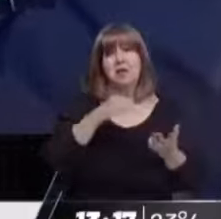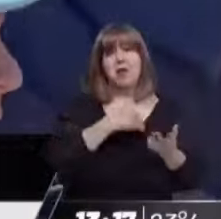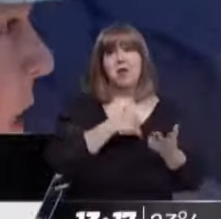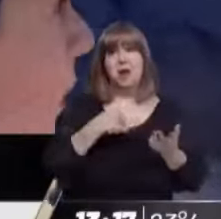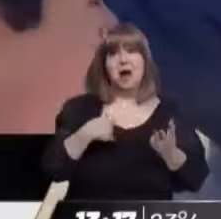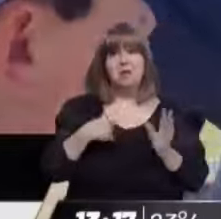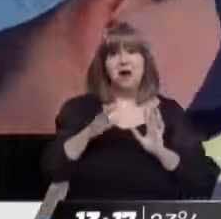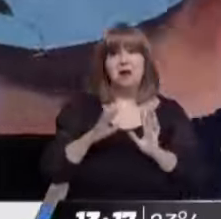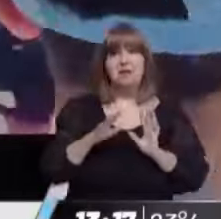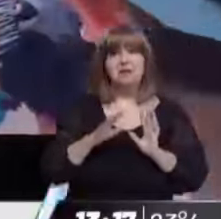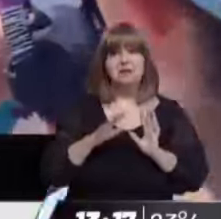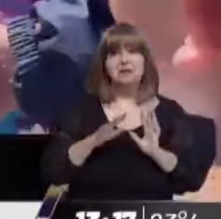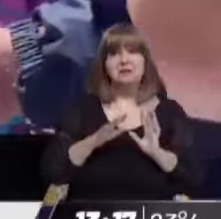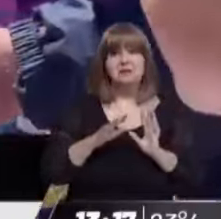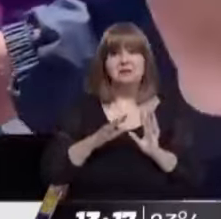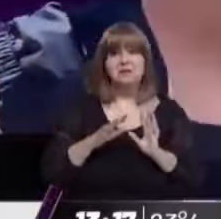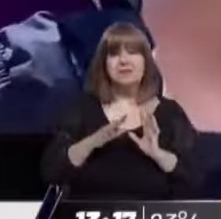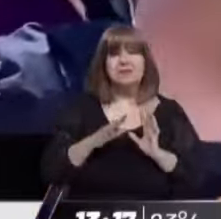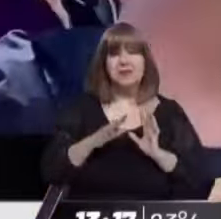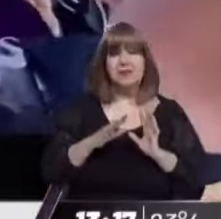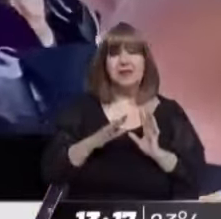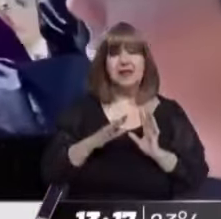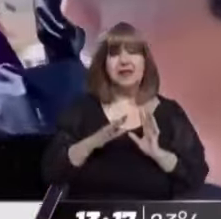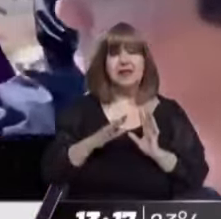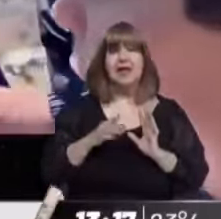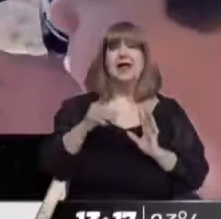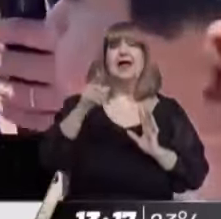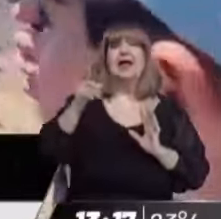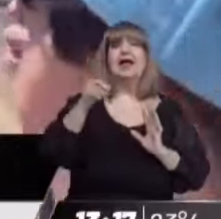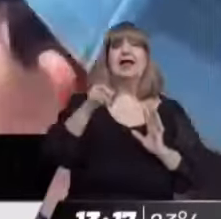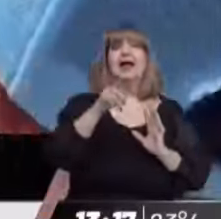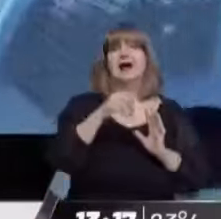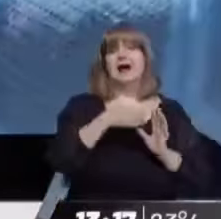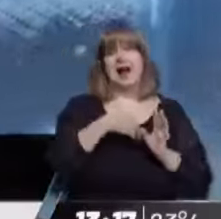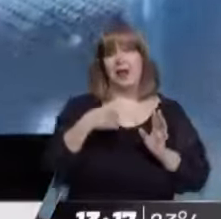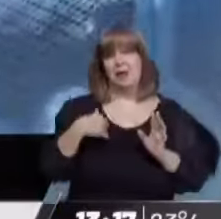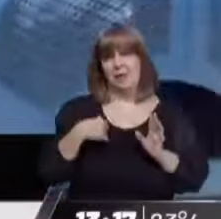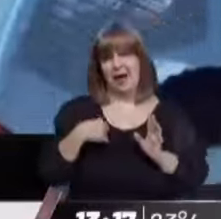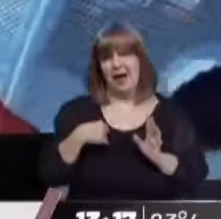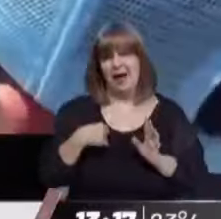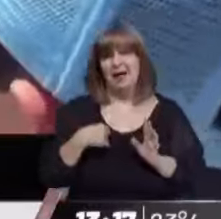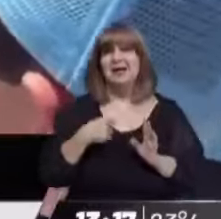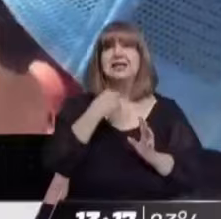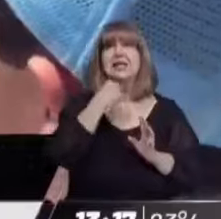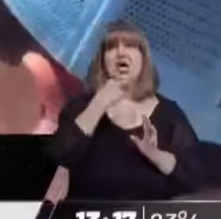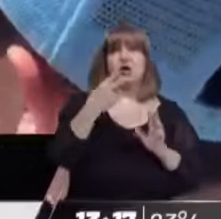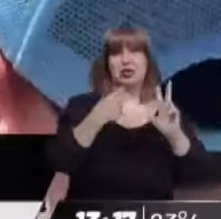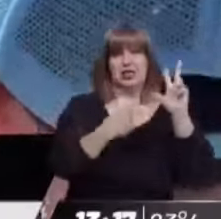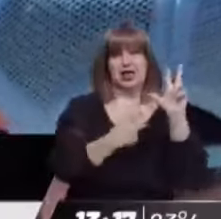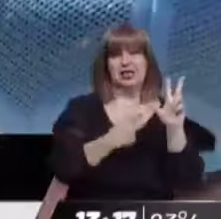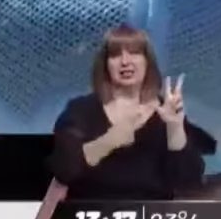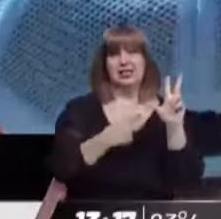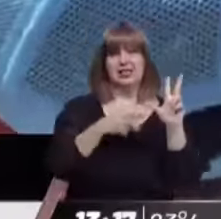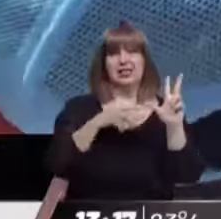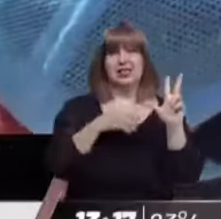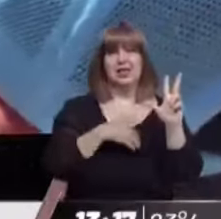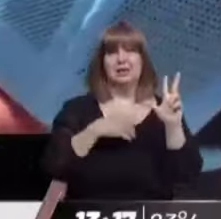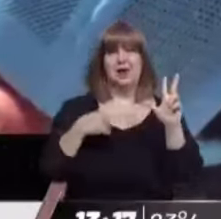qué? Era una madre, yo sé de los animales. Ah, era la madre. Bueno, ¿les gustó? No. ¿No te